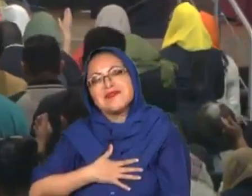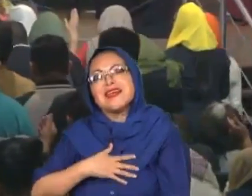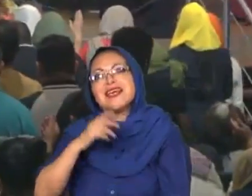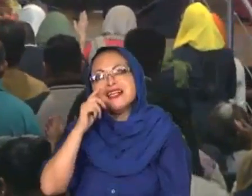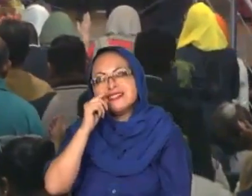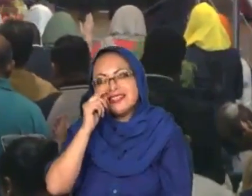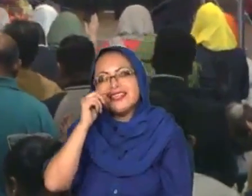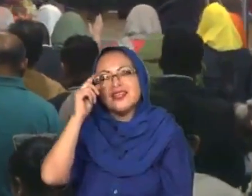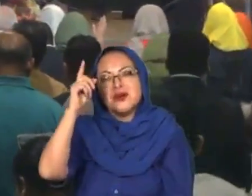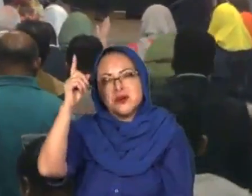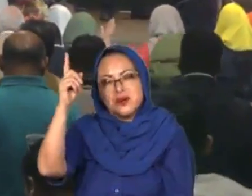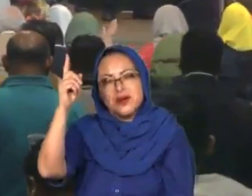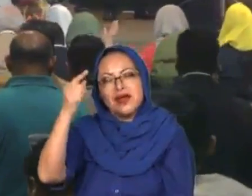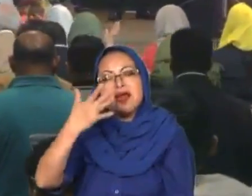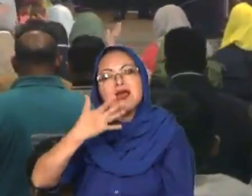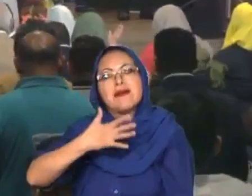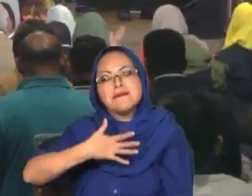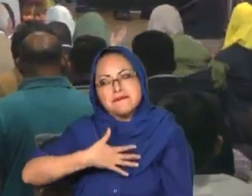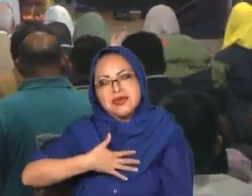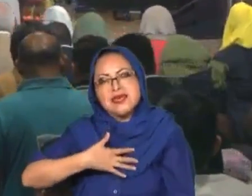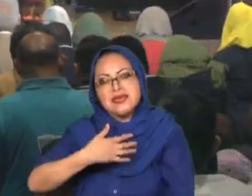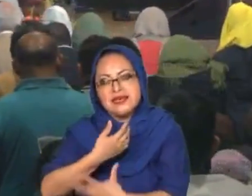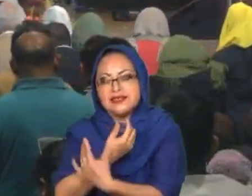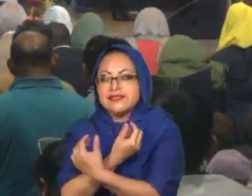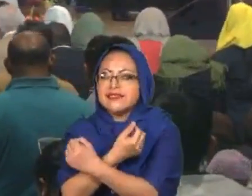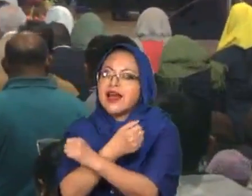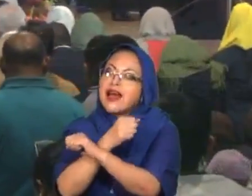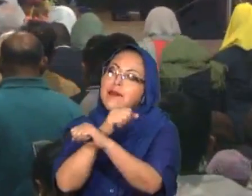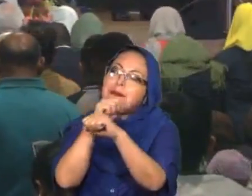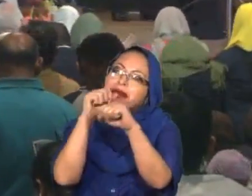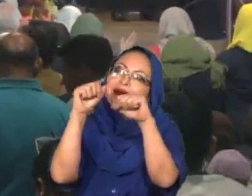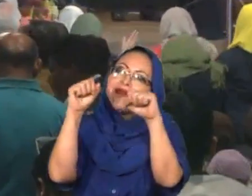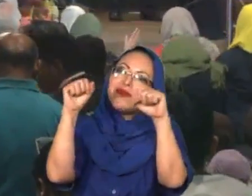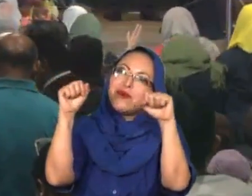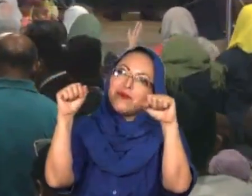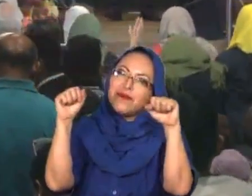Señor, para el Rey de Reyes,